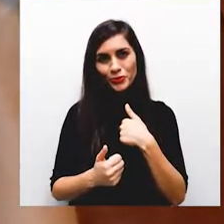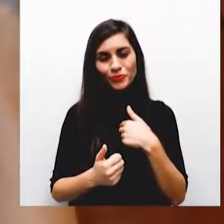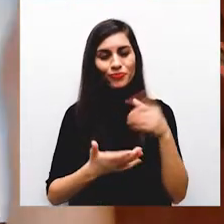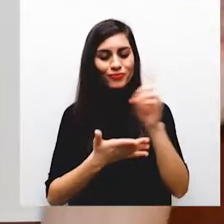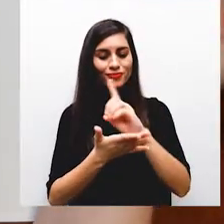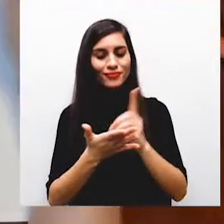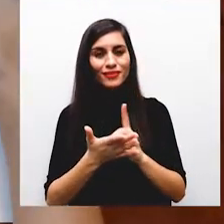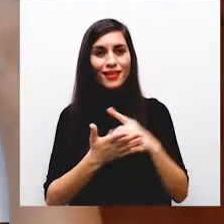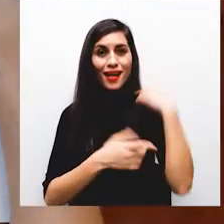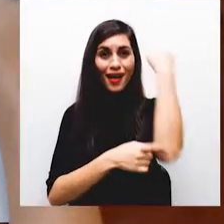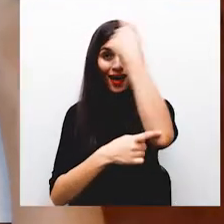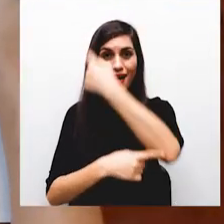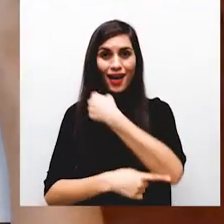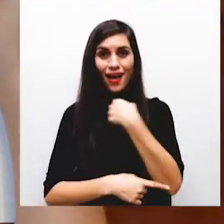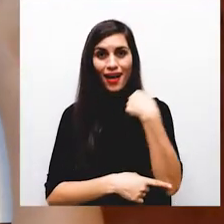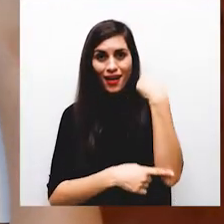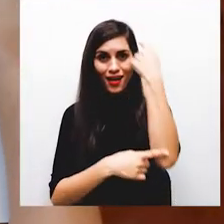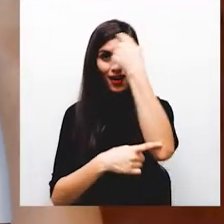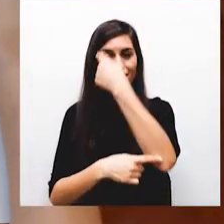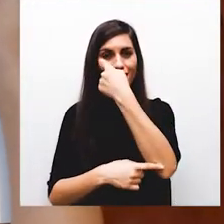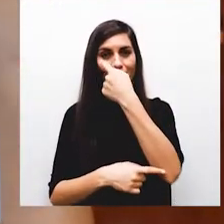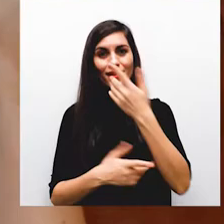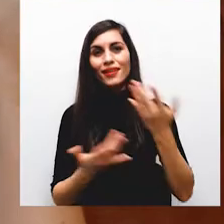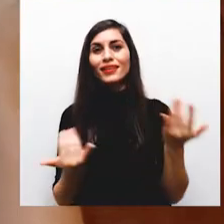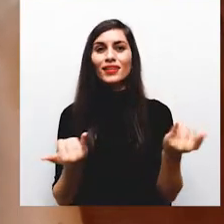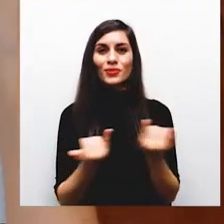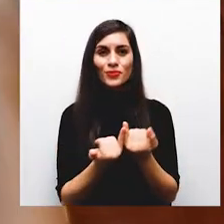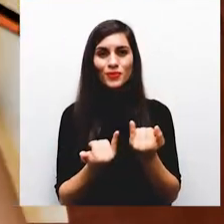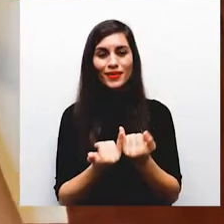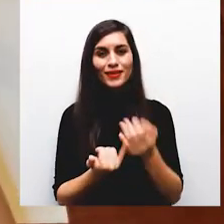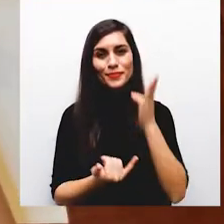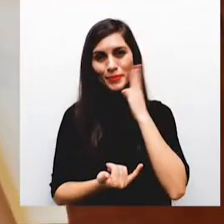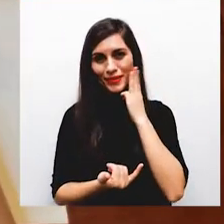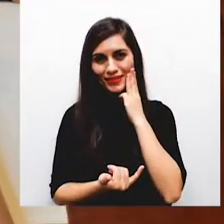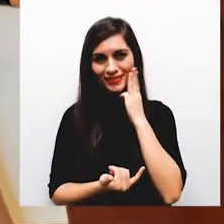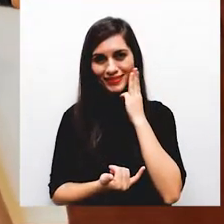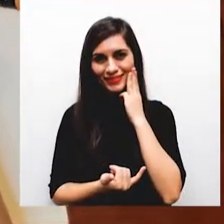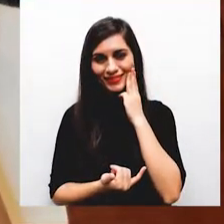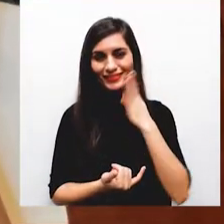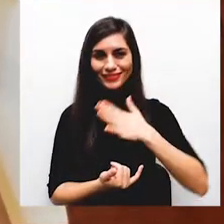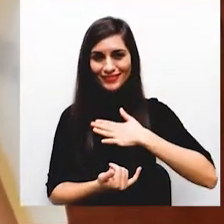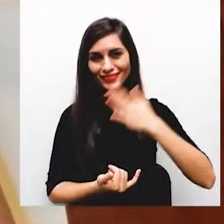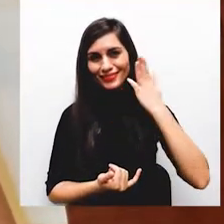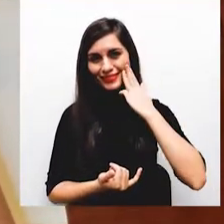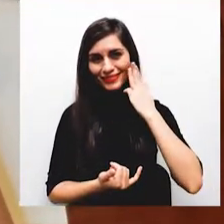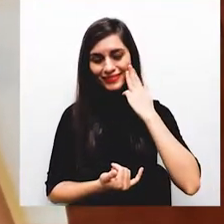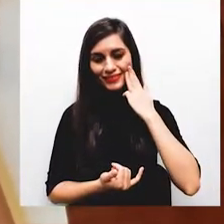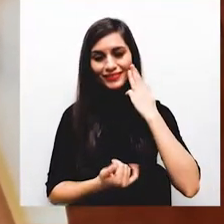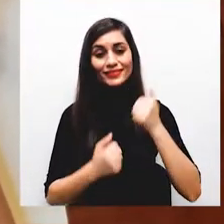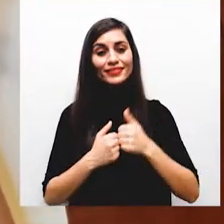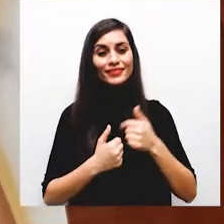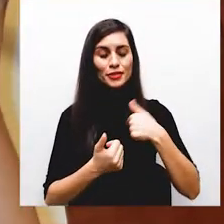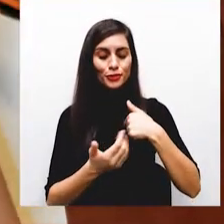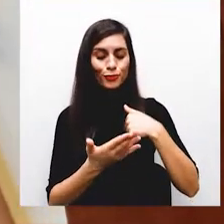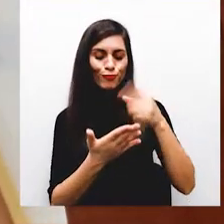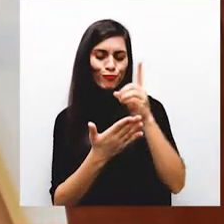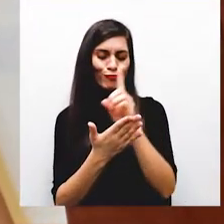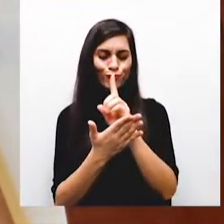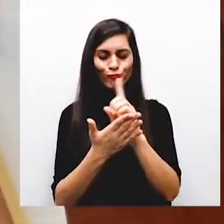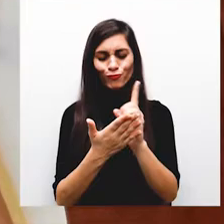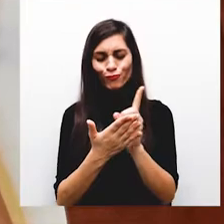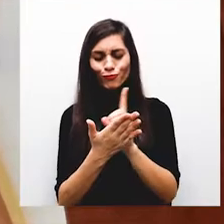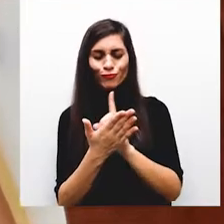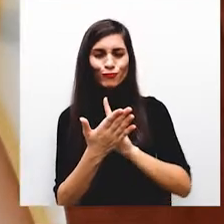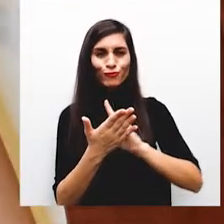pues estoy dibujando una cara que me recuerda un poco a mi mamá. Entonces